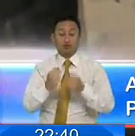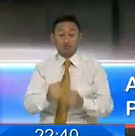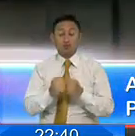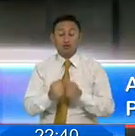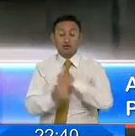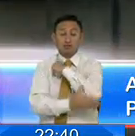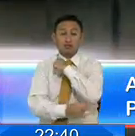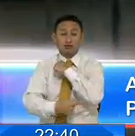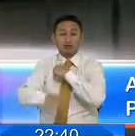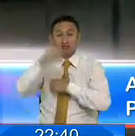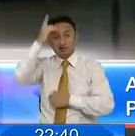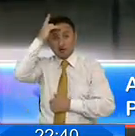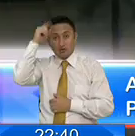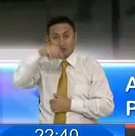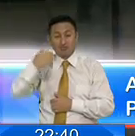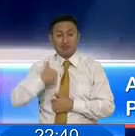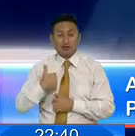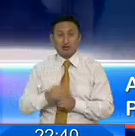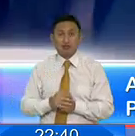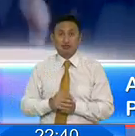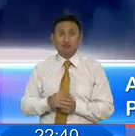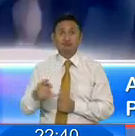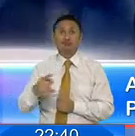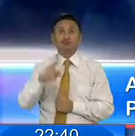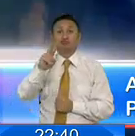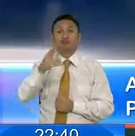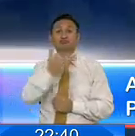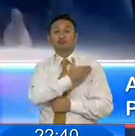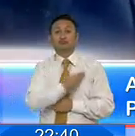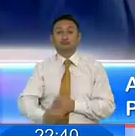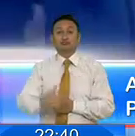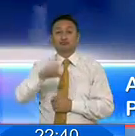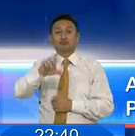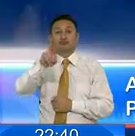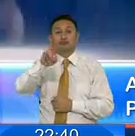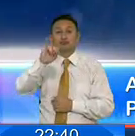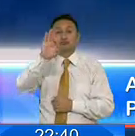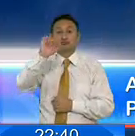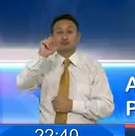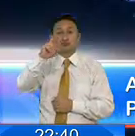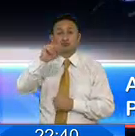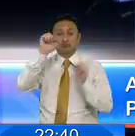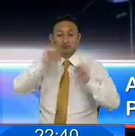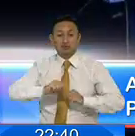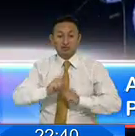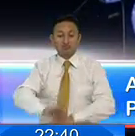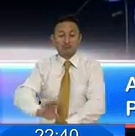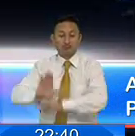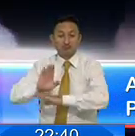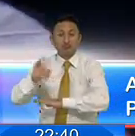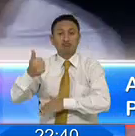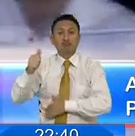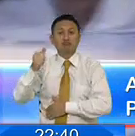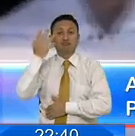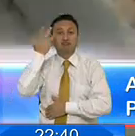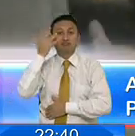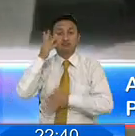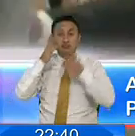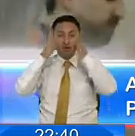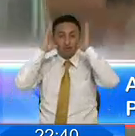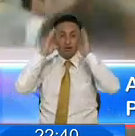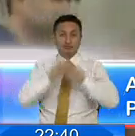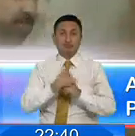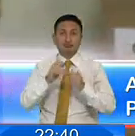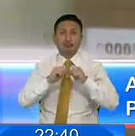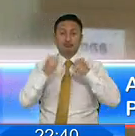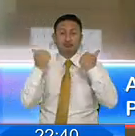deuda que azota a Argentina. Él junto a la vicepresidenta electa Cristina Fernández presentarán juramento este 10 de diciembre en la Asamblea Legislativa, que